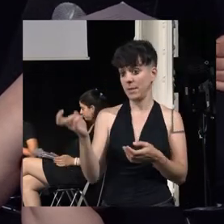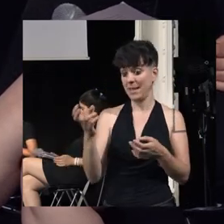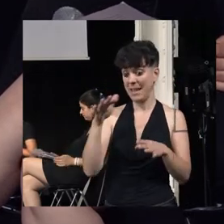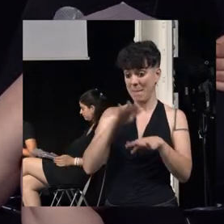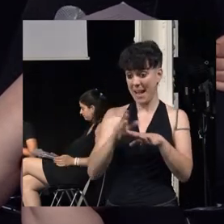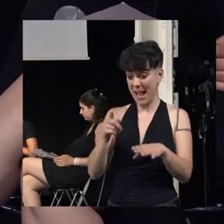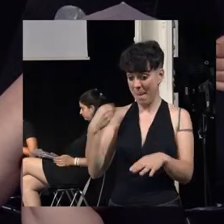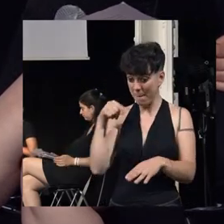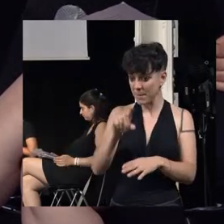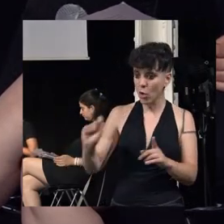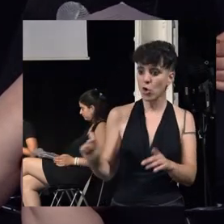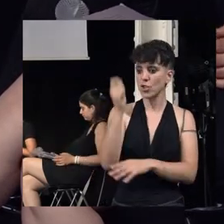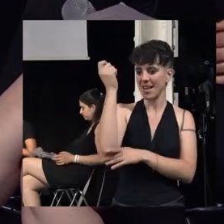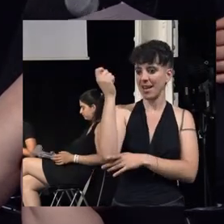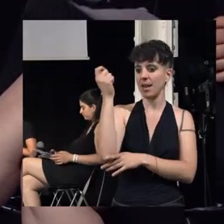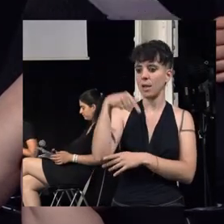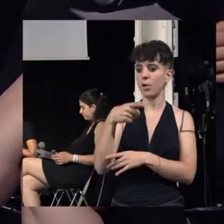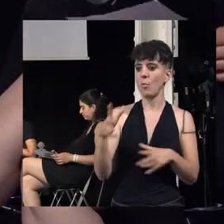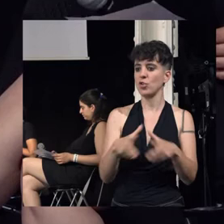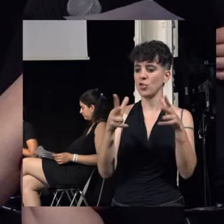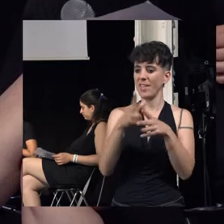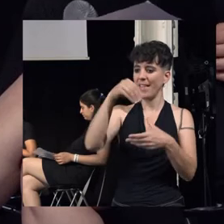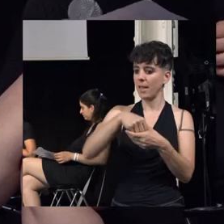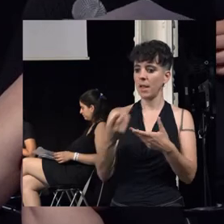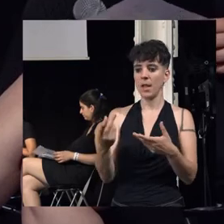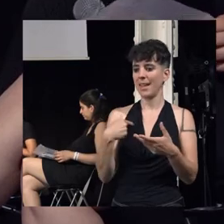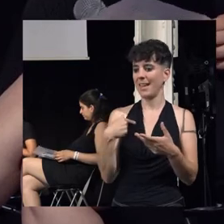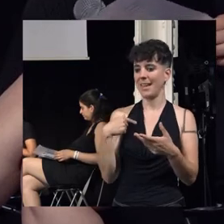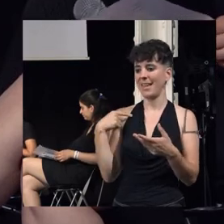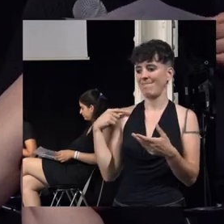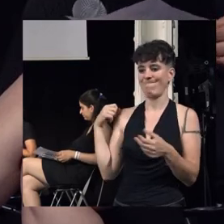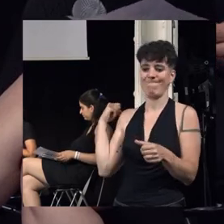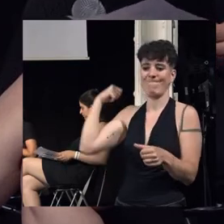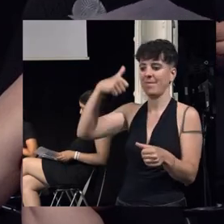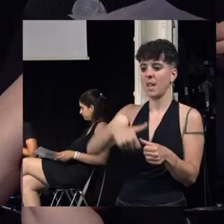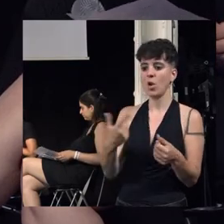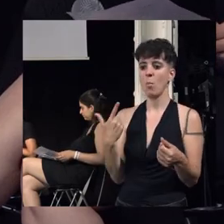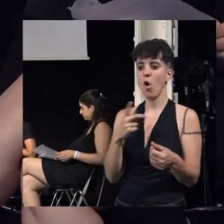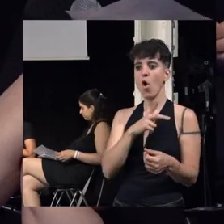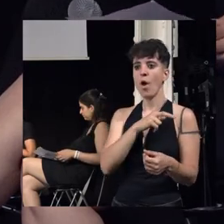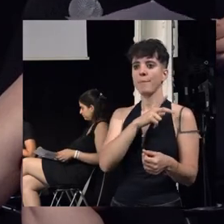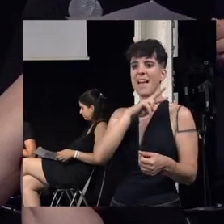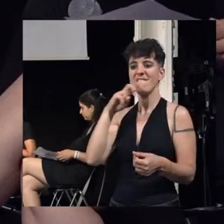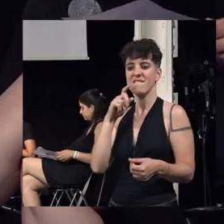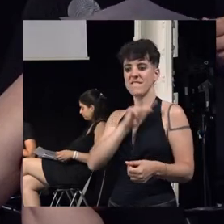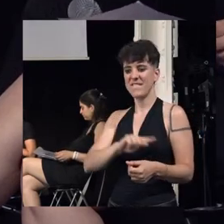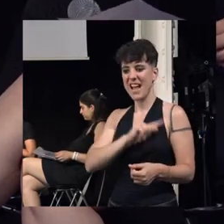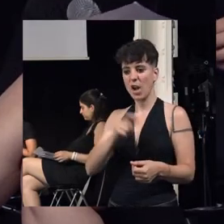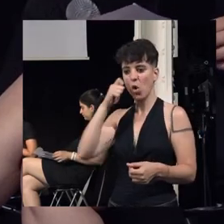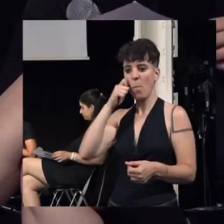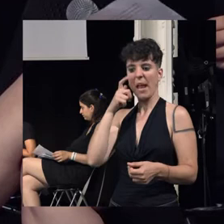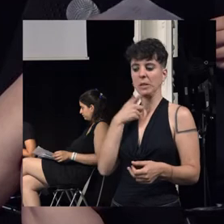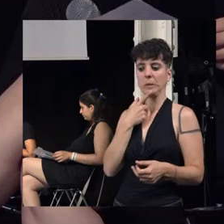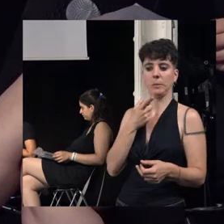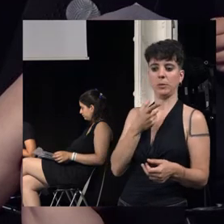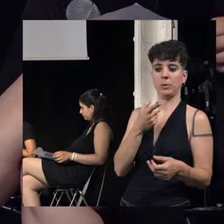contexto de una civilización que tiene notoria falta de respeto y aversión por cualquier valor humano, por cualquier creatividad humana o